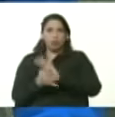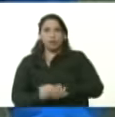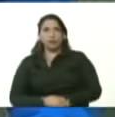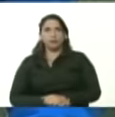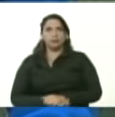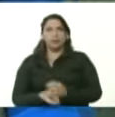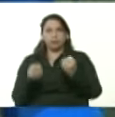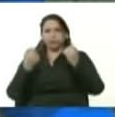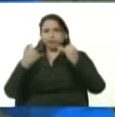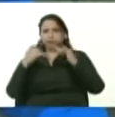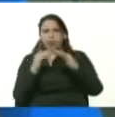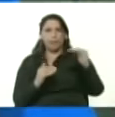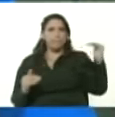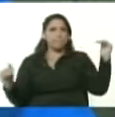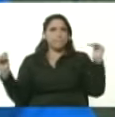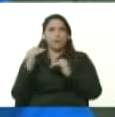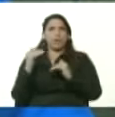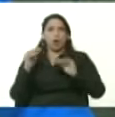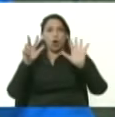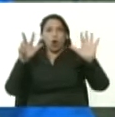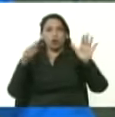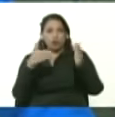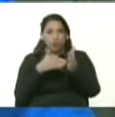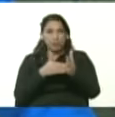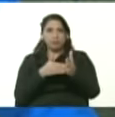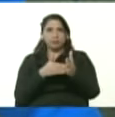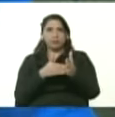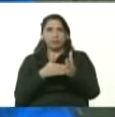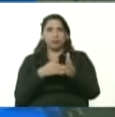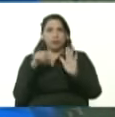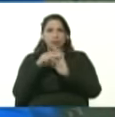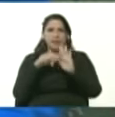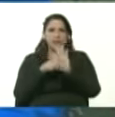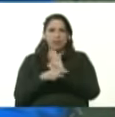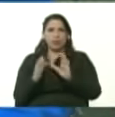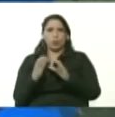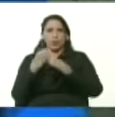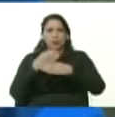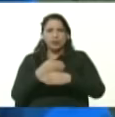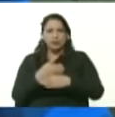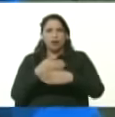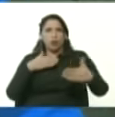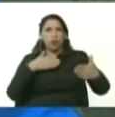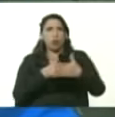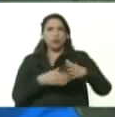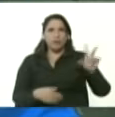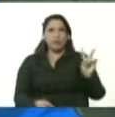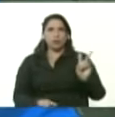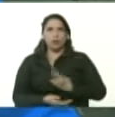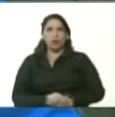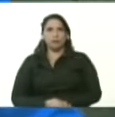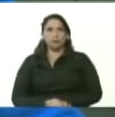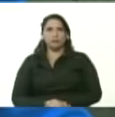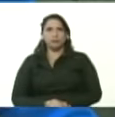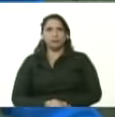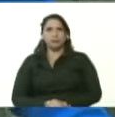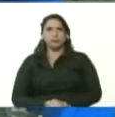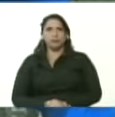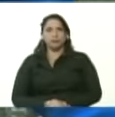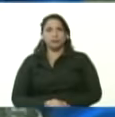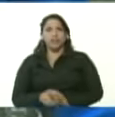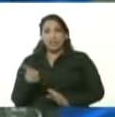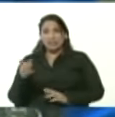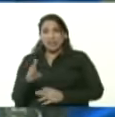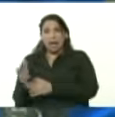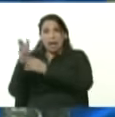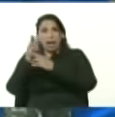el número ha aumentado a 8.000 medidas coercitivas unilaterales e ilícitas. Son el arma